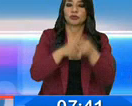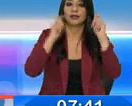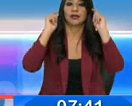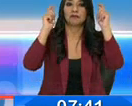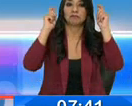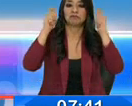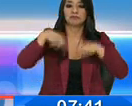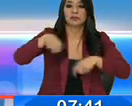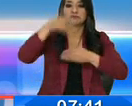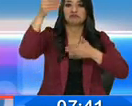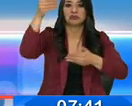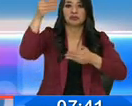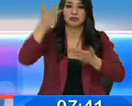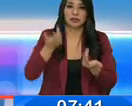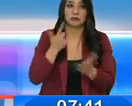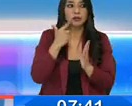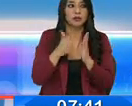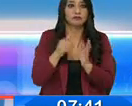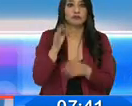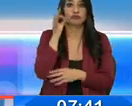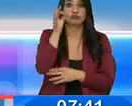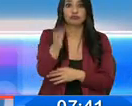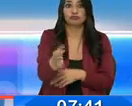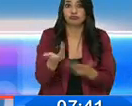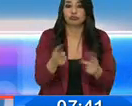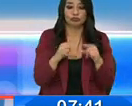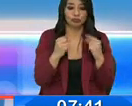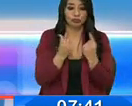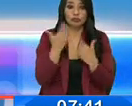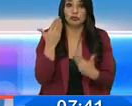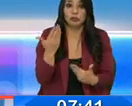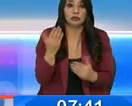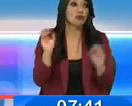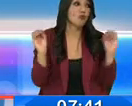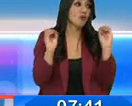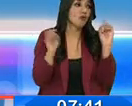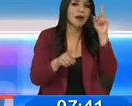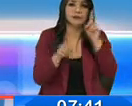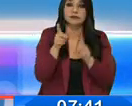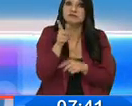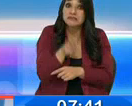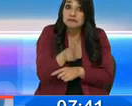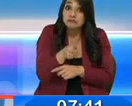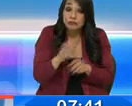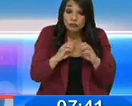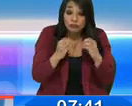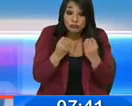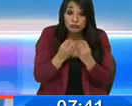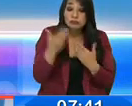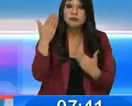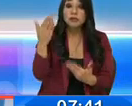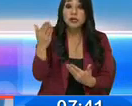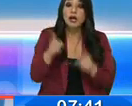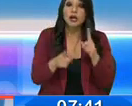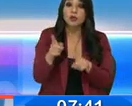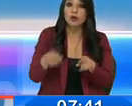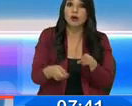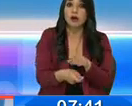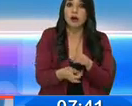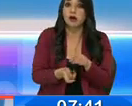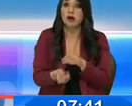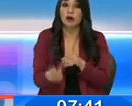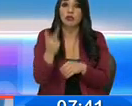para evitar que el día de mañana no solamente una agrupación política, sino que a veces dentro de esa organización política hay dos o tres que